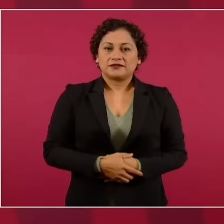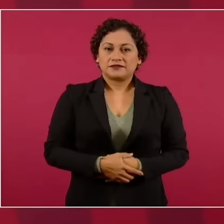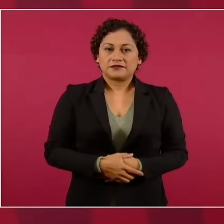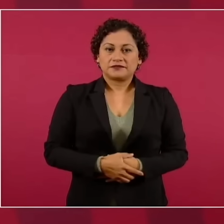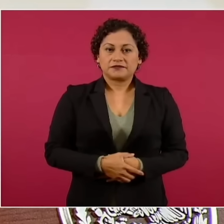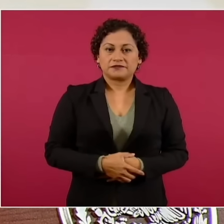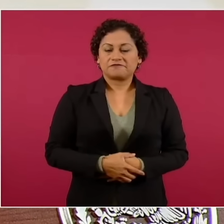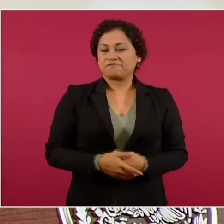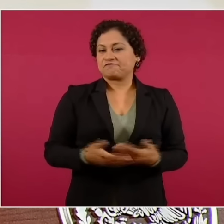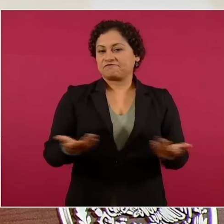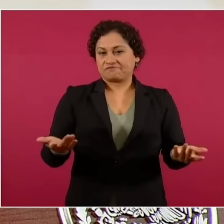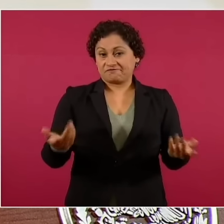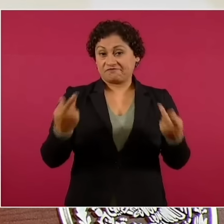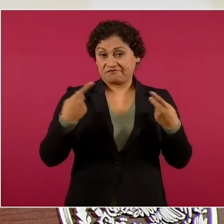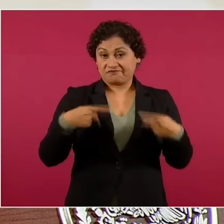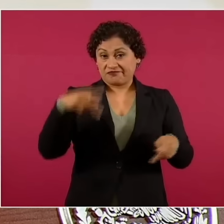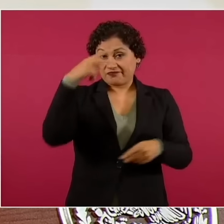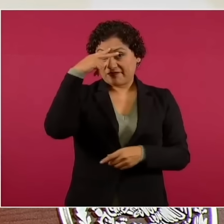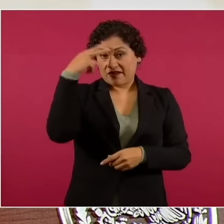El mexicano